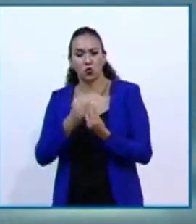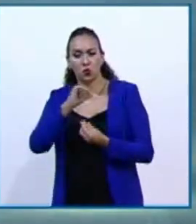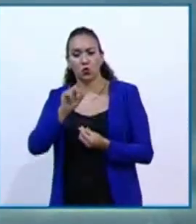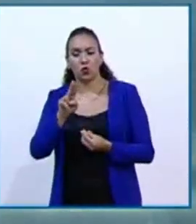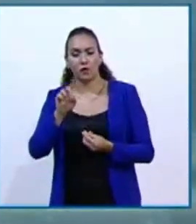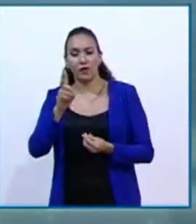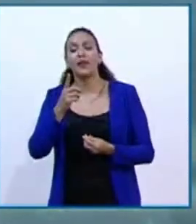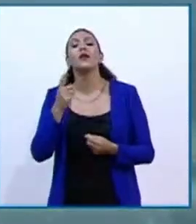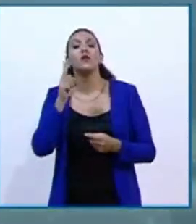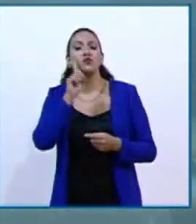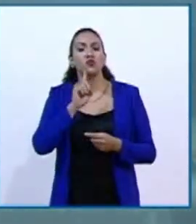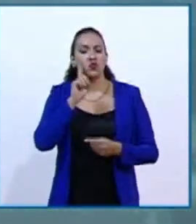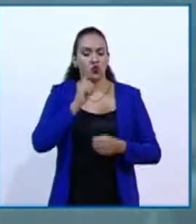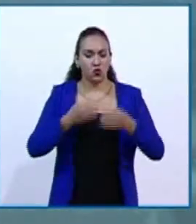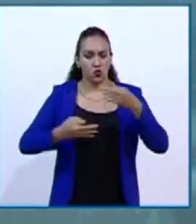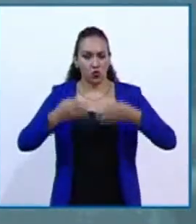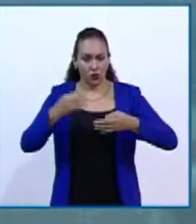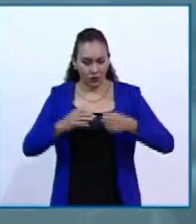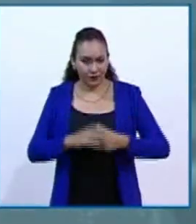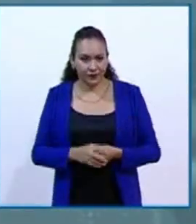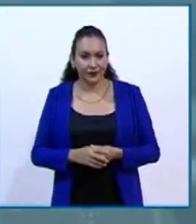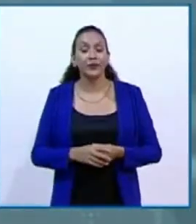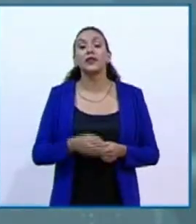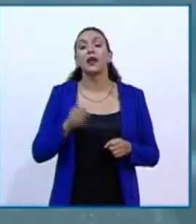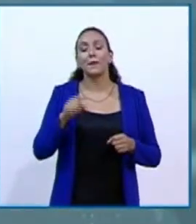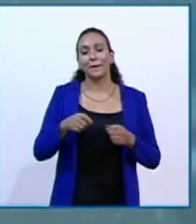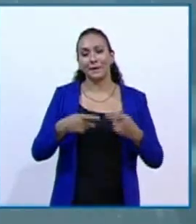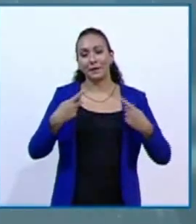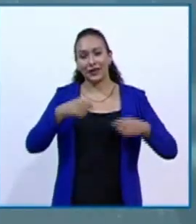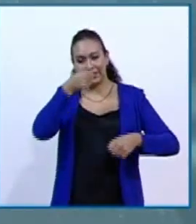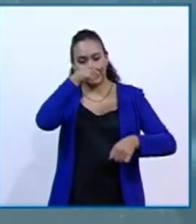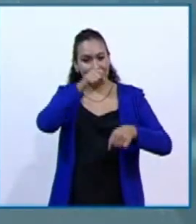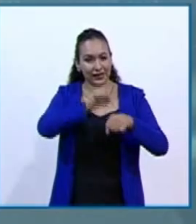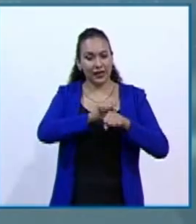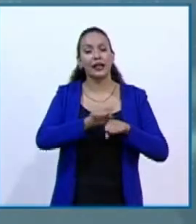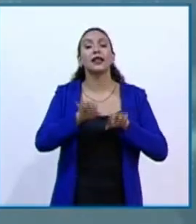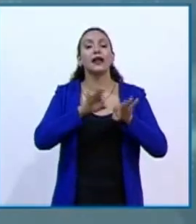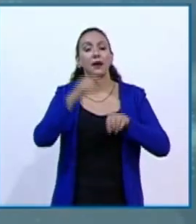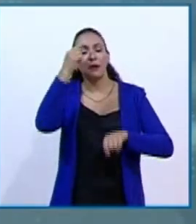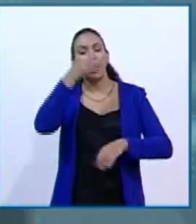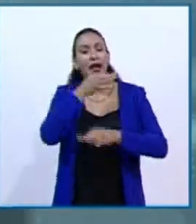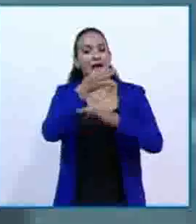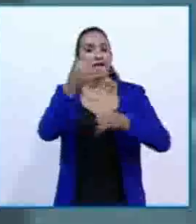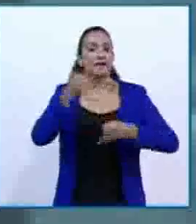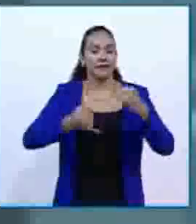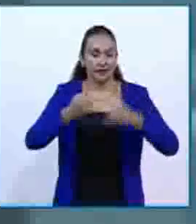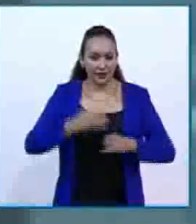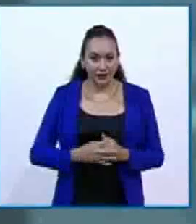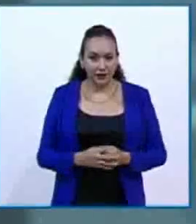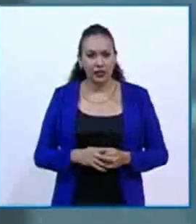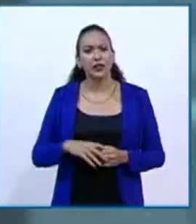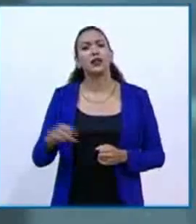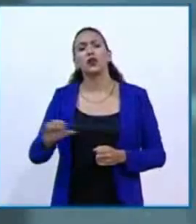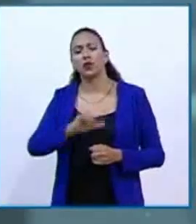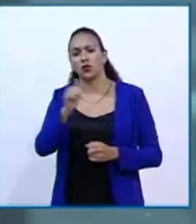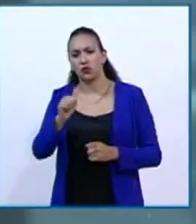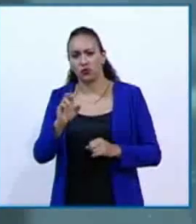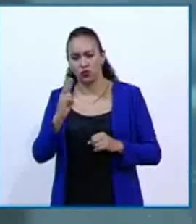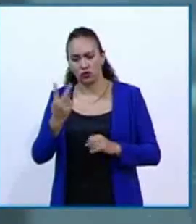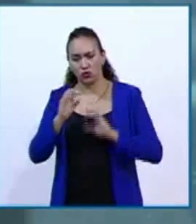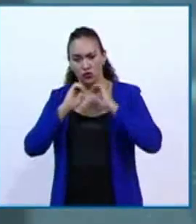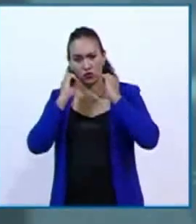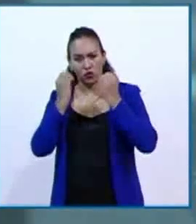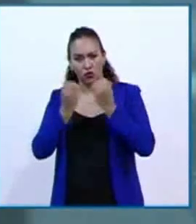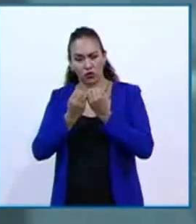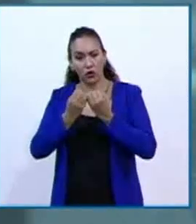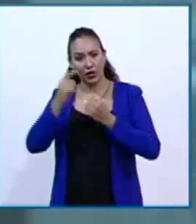Mujeres Juzgadoras, el Colegio de Secretarios y Actuarios de la Judicatura Federal, así como a dirigentes de las dos organizaciones sindicales del